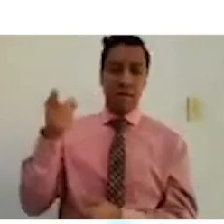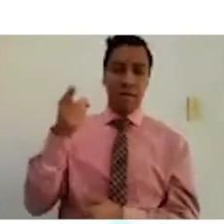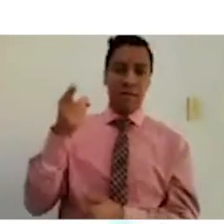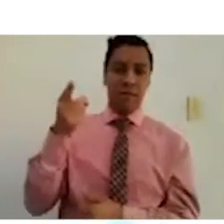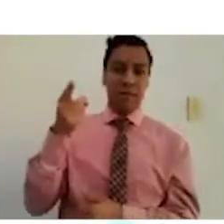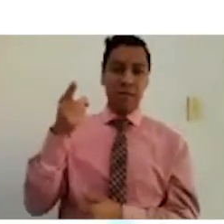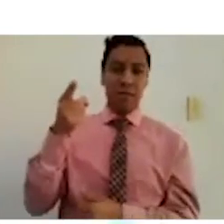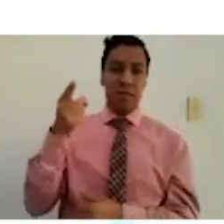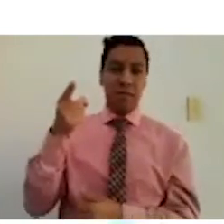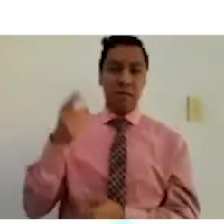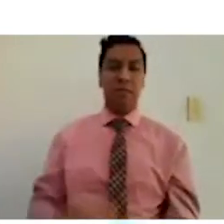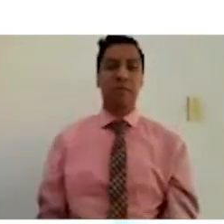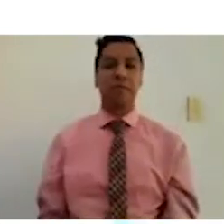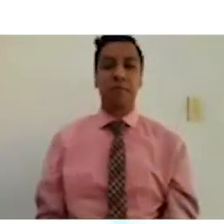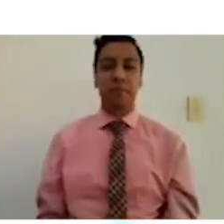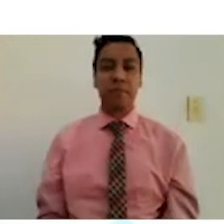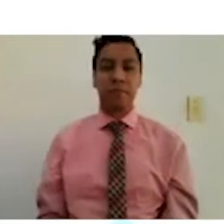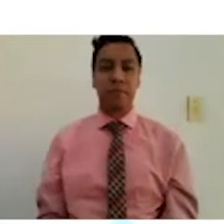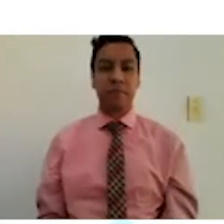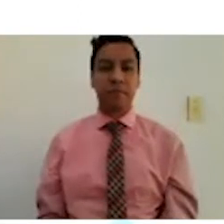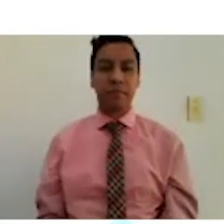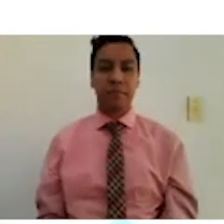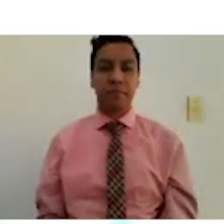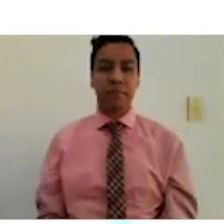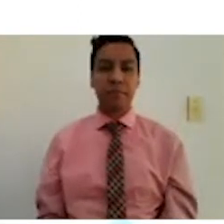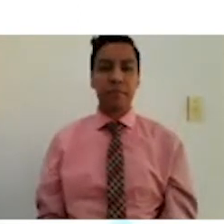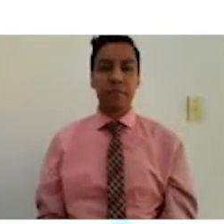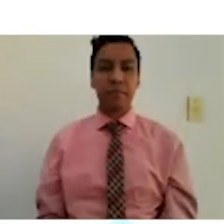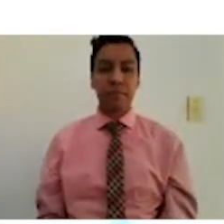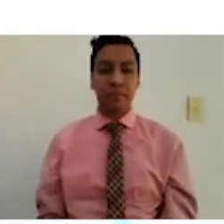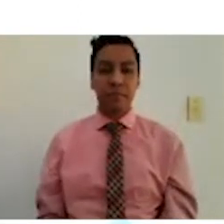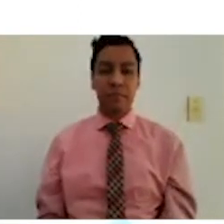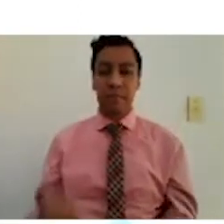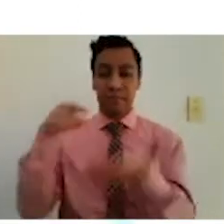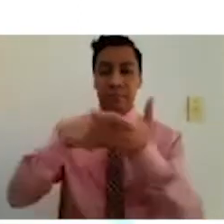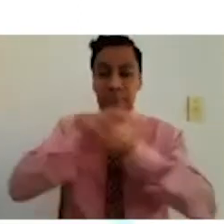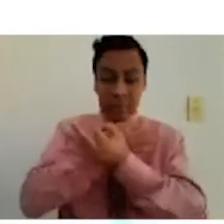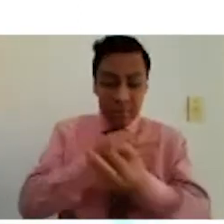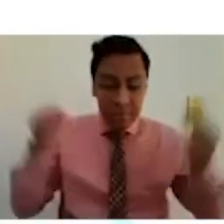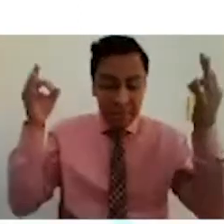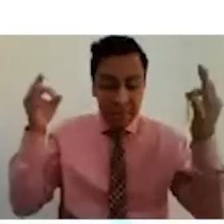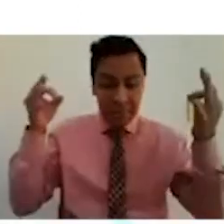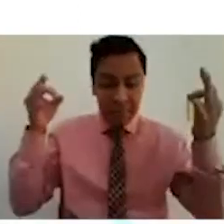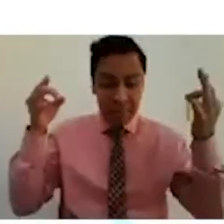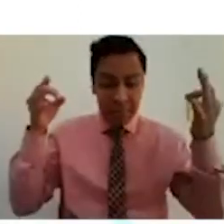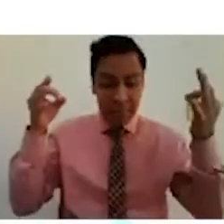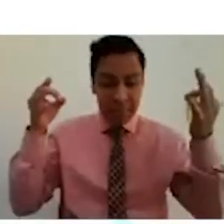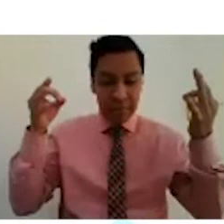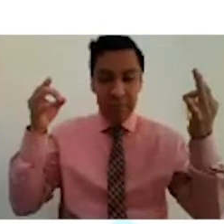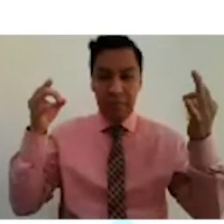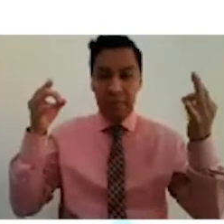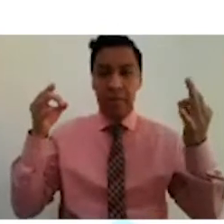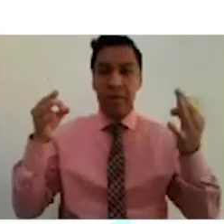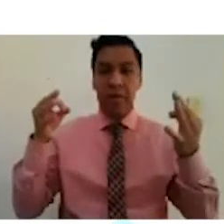Proclamación. por decreto municipal, las